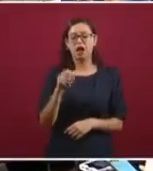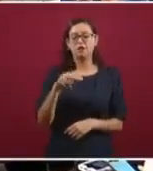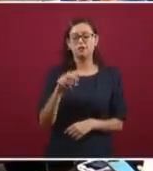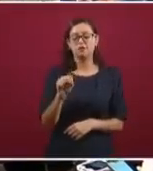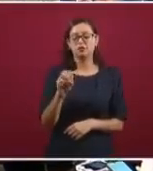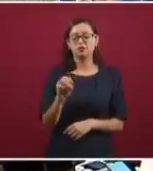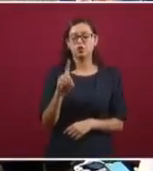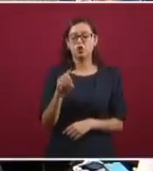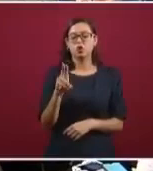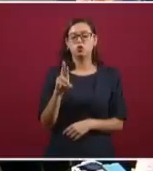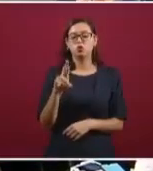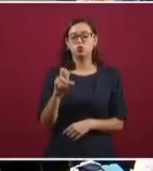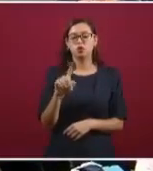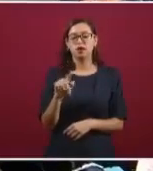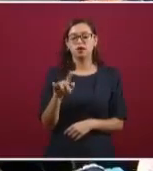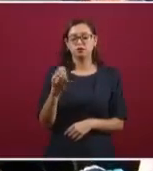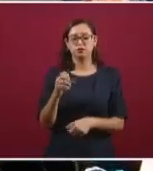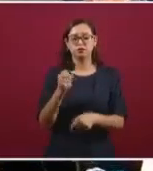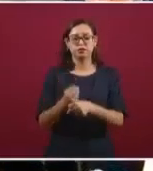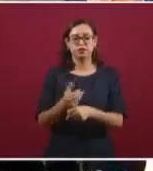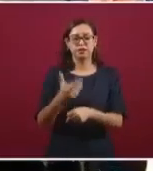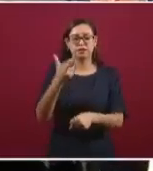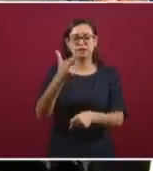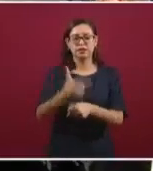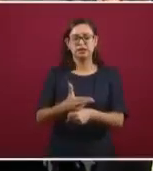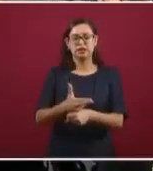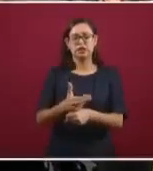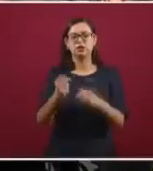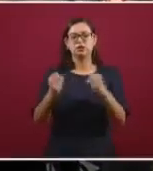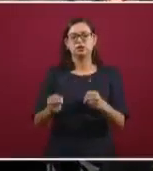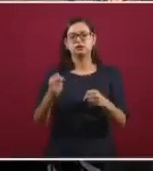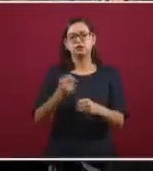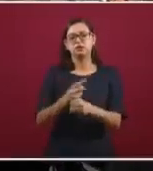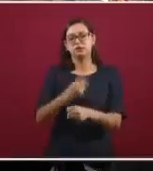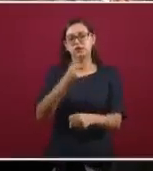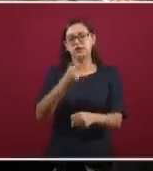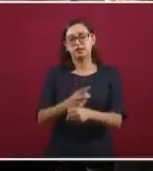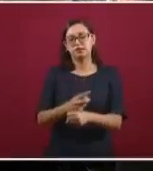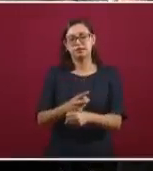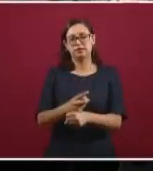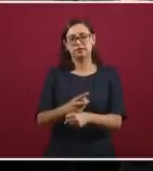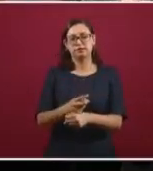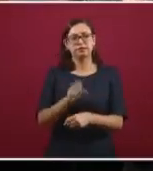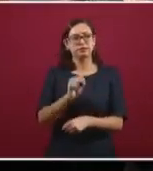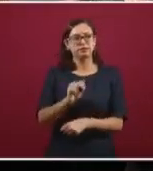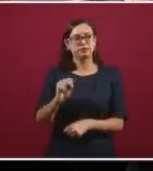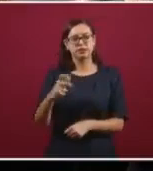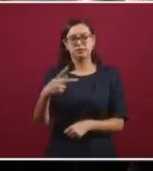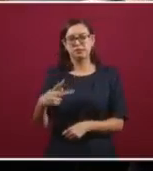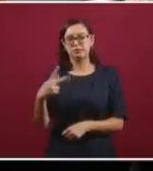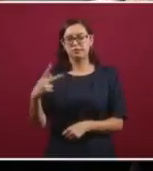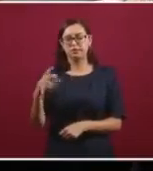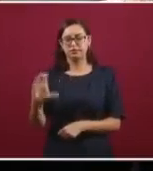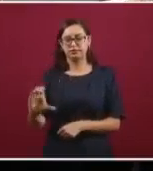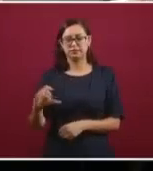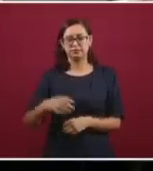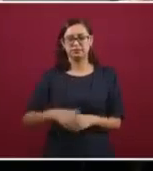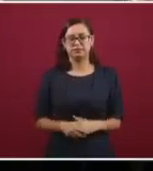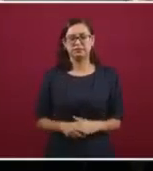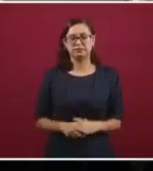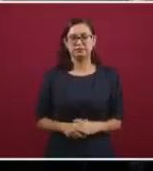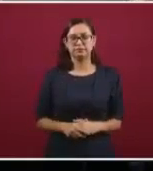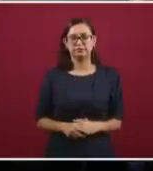Montaño, secretario de Seguridad y Protección Ciudadana. Vamos entonces